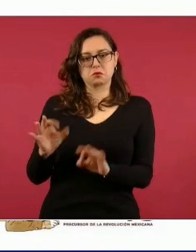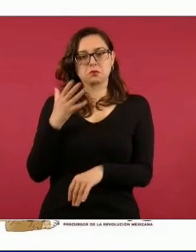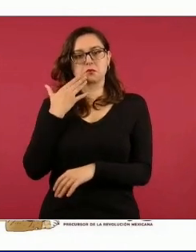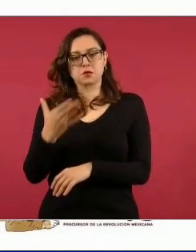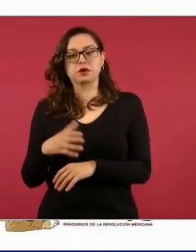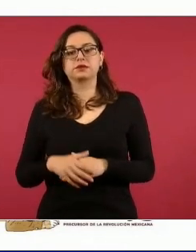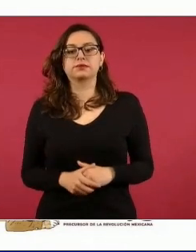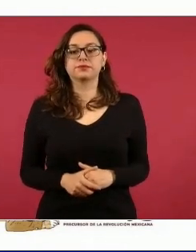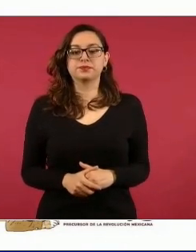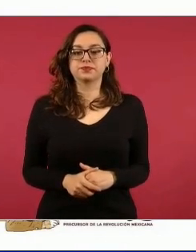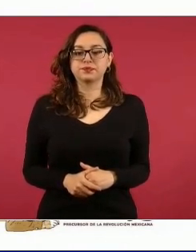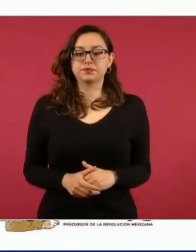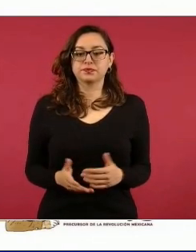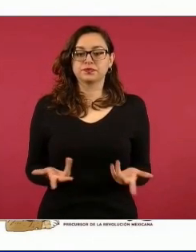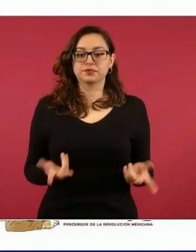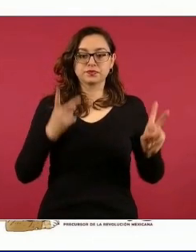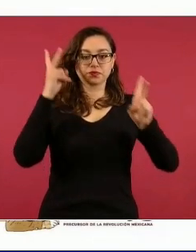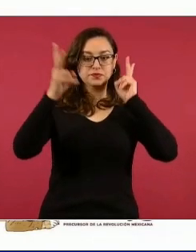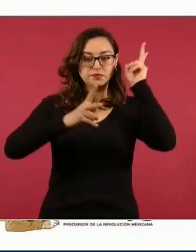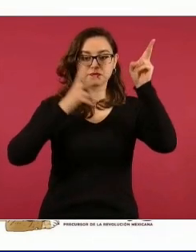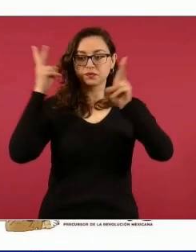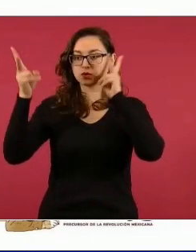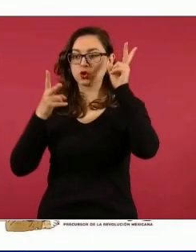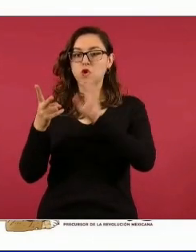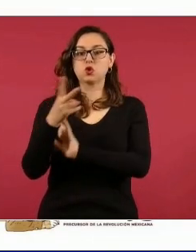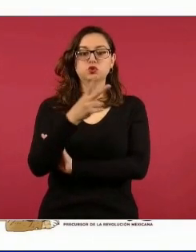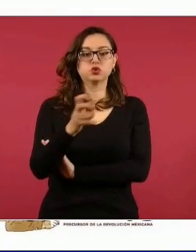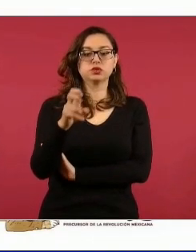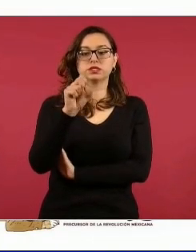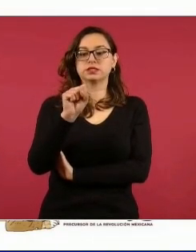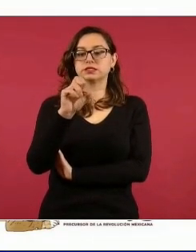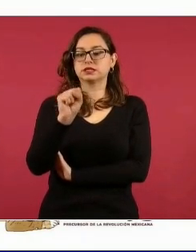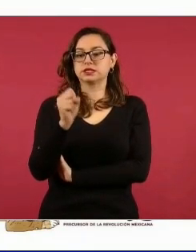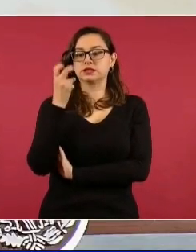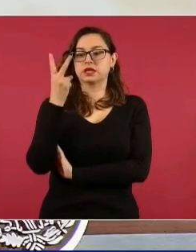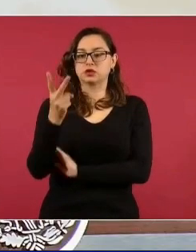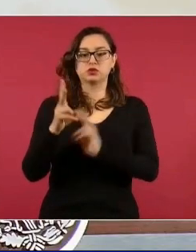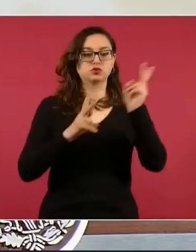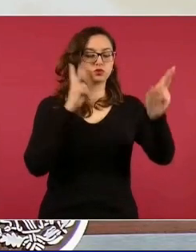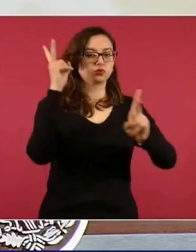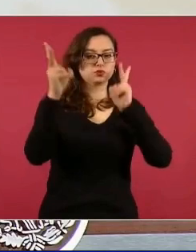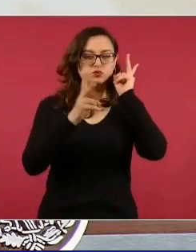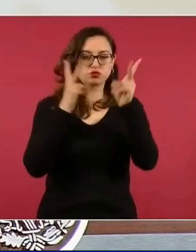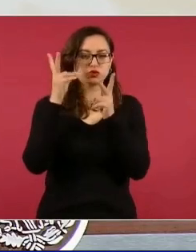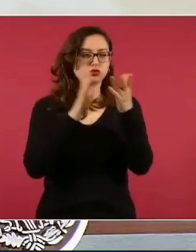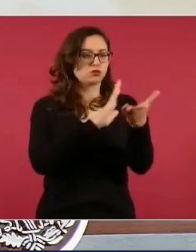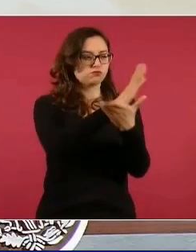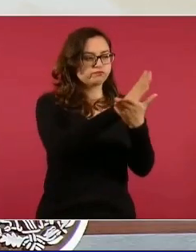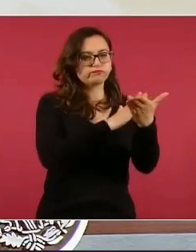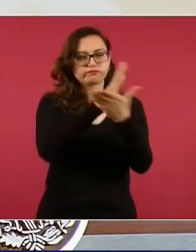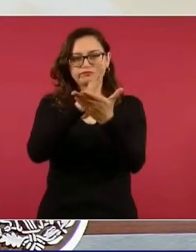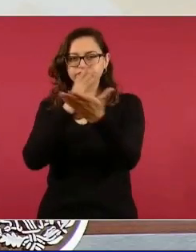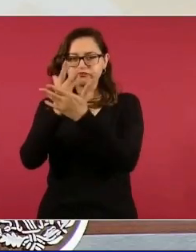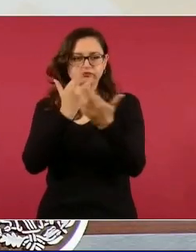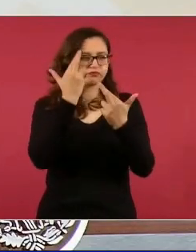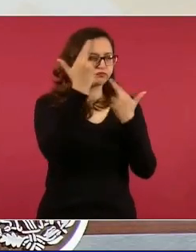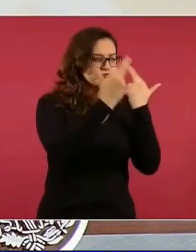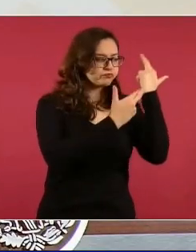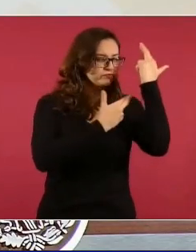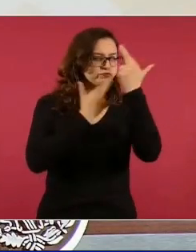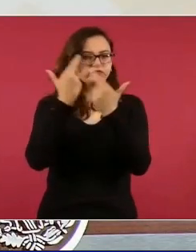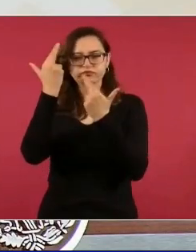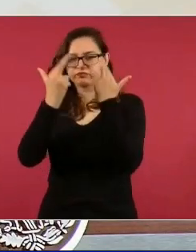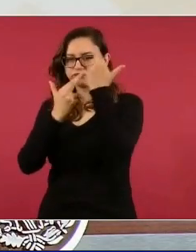abajo. Realizamos 862 visitas o verificaciones a